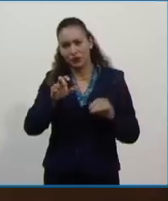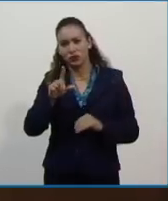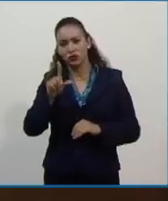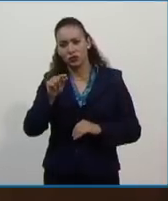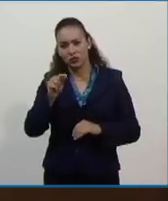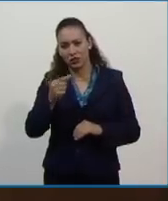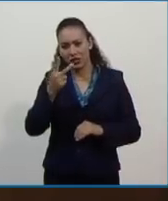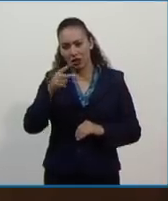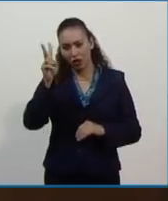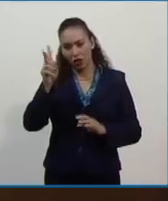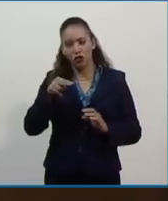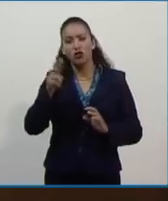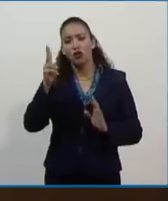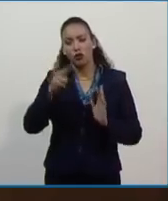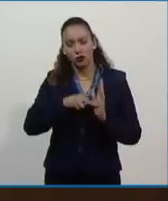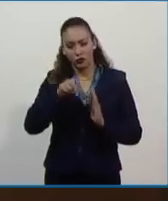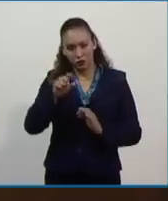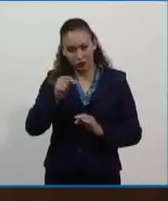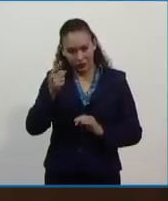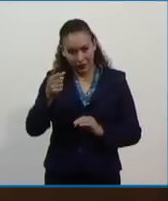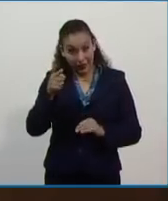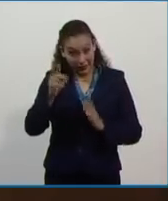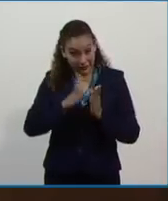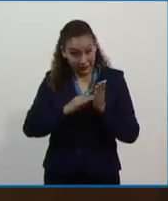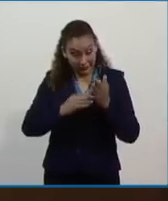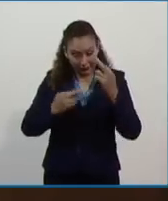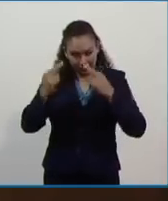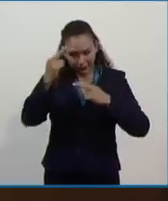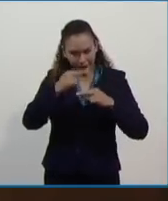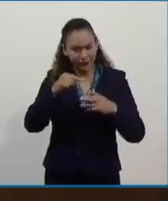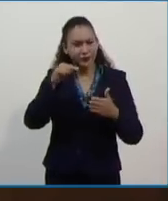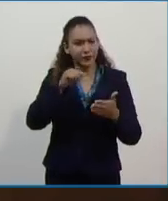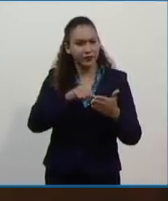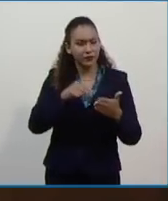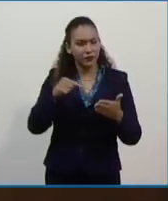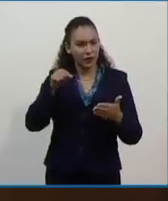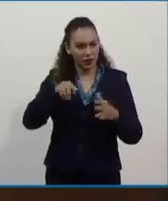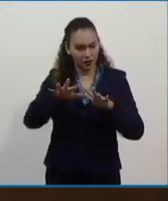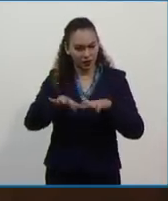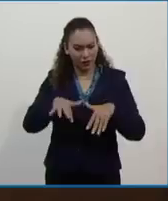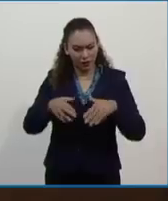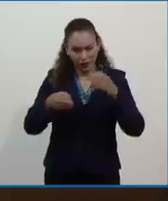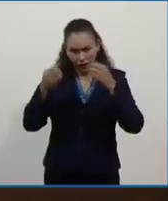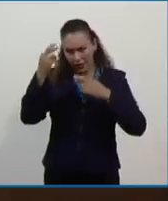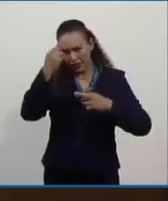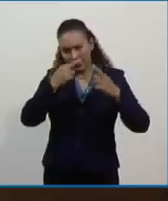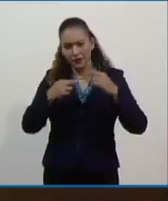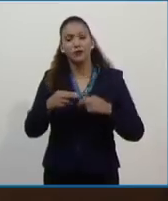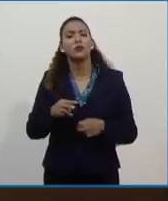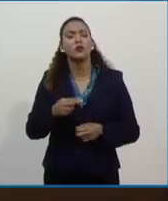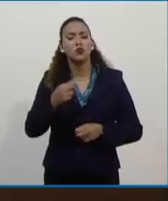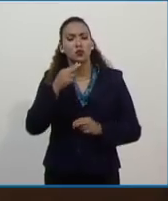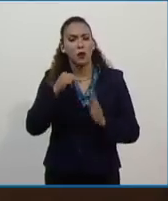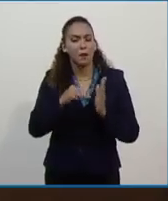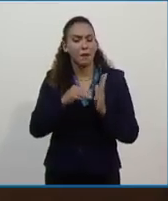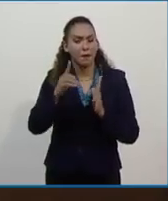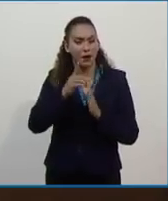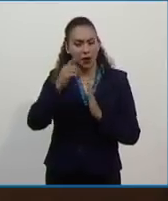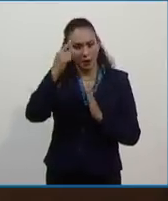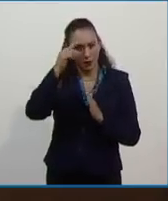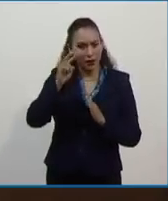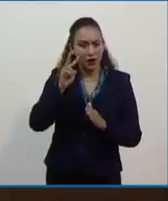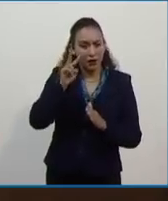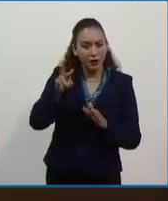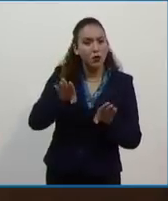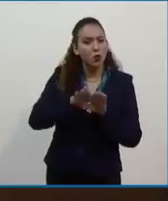1874 de 2021, en el que este Pleno desarrolló una metodología en la que